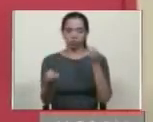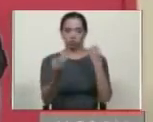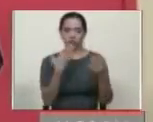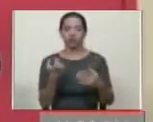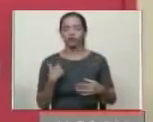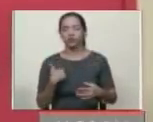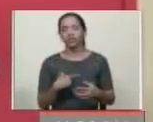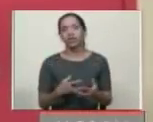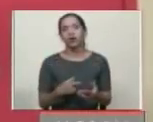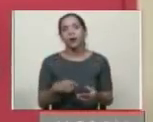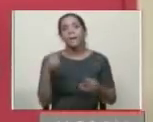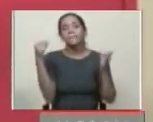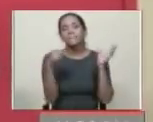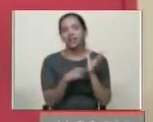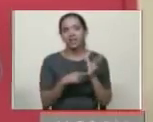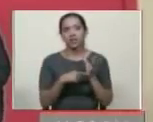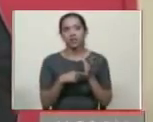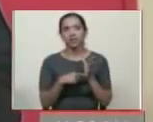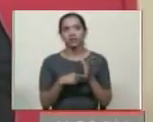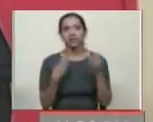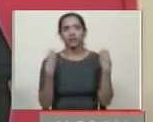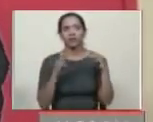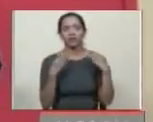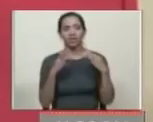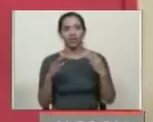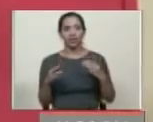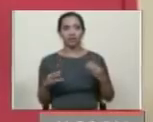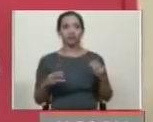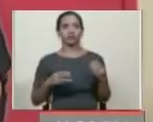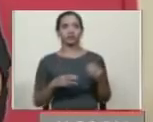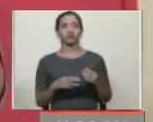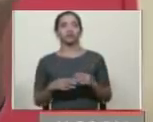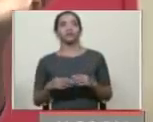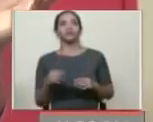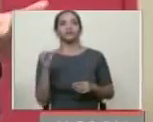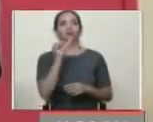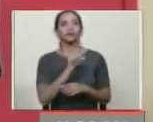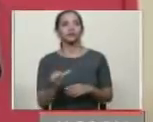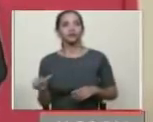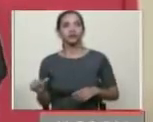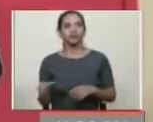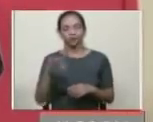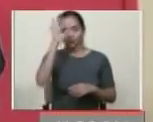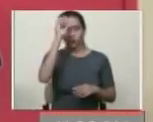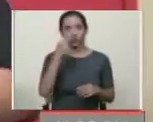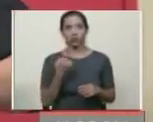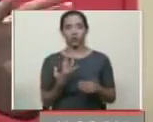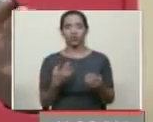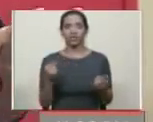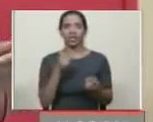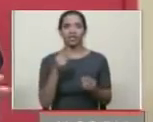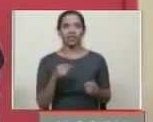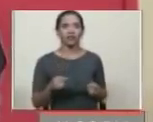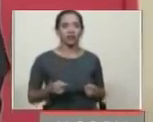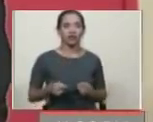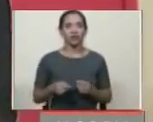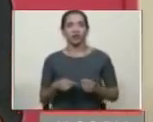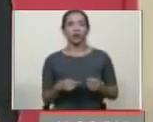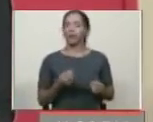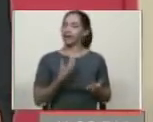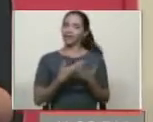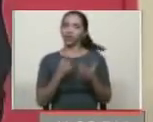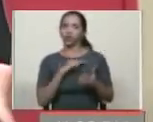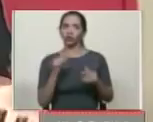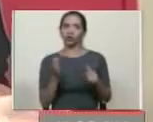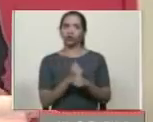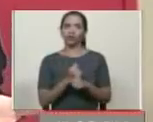exagerar, miles de mensajes... En una semana puedo tener no sé cuántas impresiones negativas, porque eso hasta nosotros lo calculamos. Todo este rollo